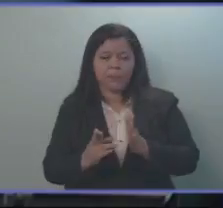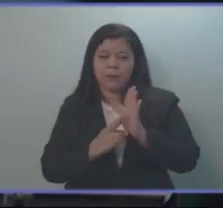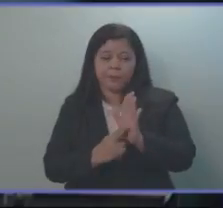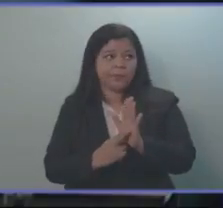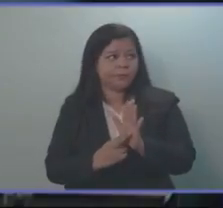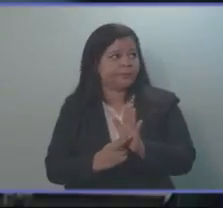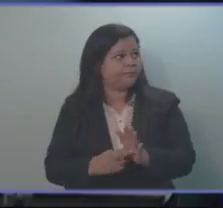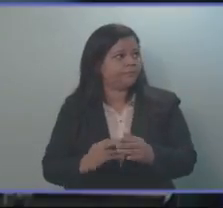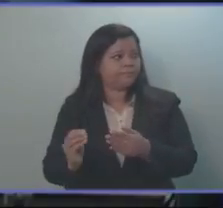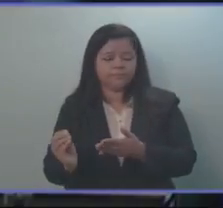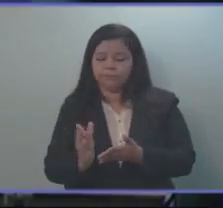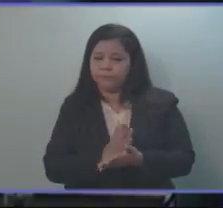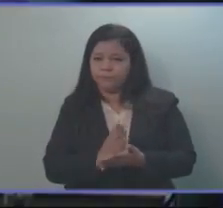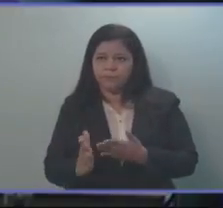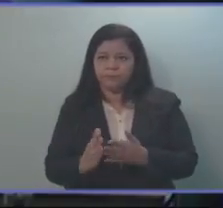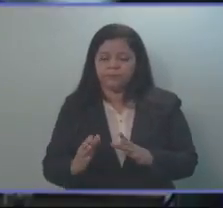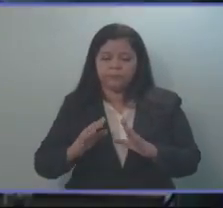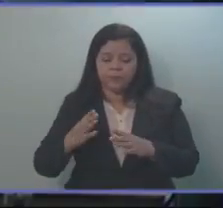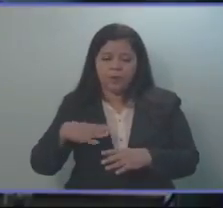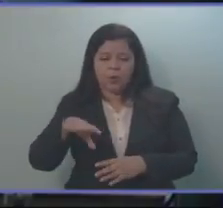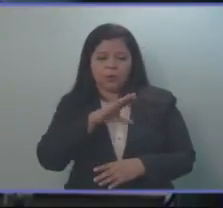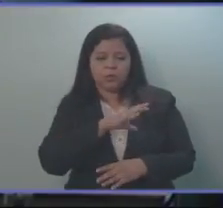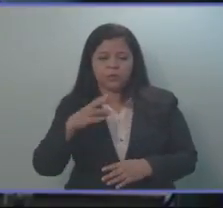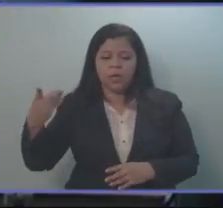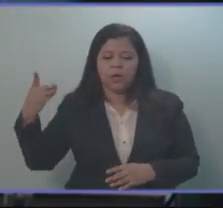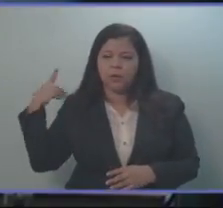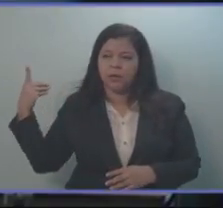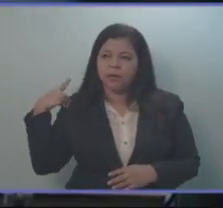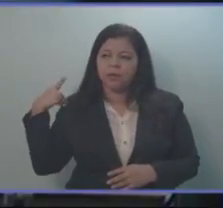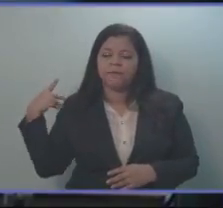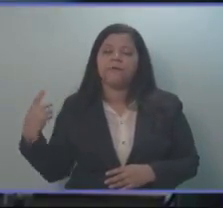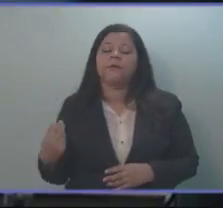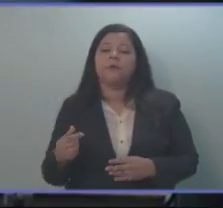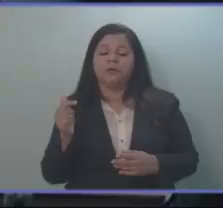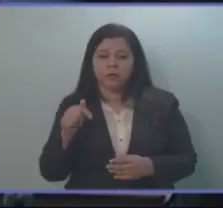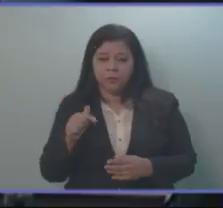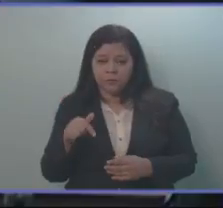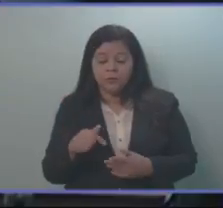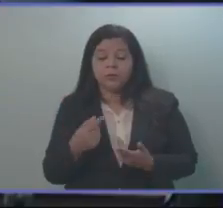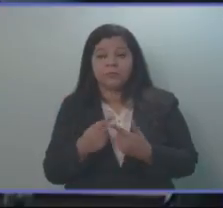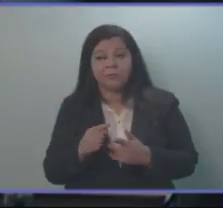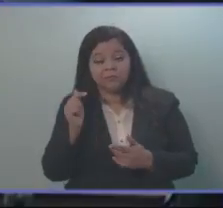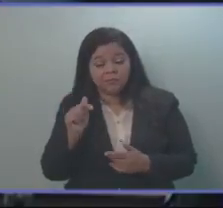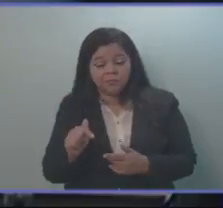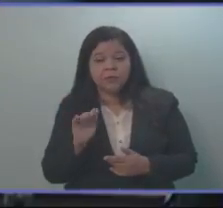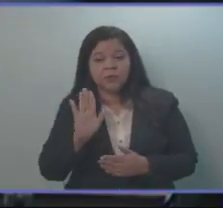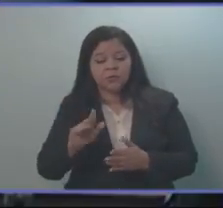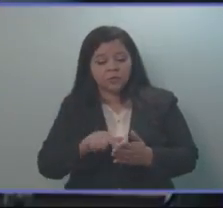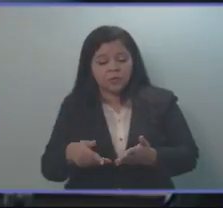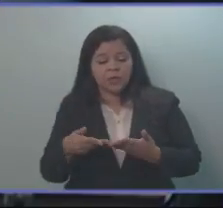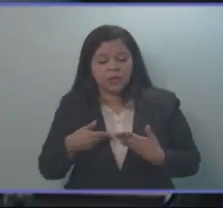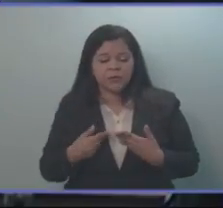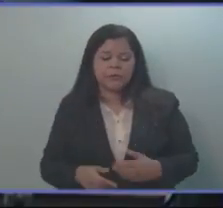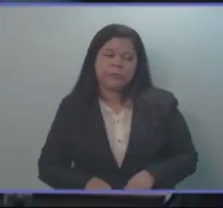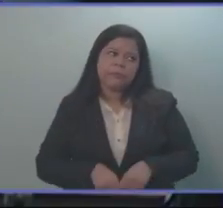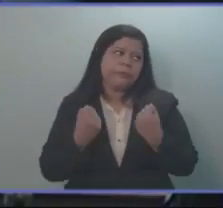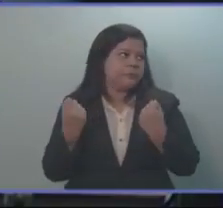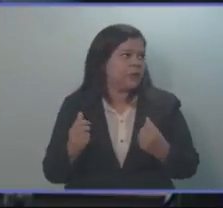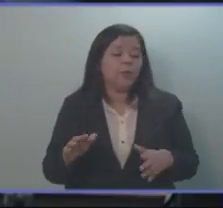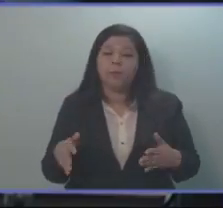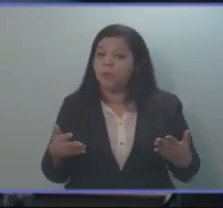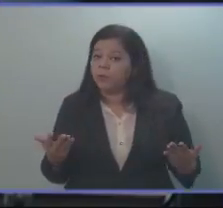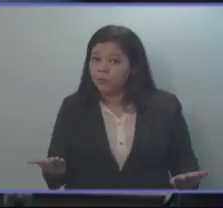no tienen representación del Consejo Directivo del mismo, viéndose vulnerados en sus derechos debido a